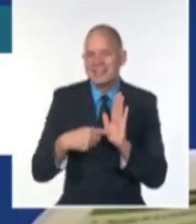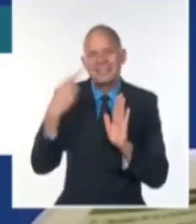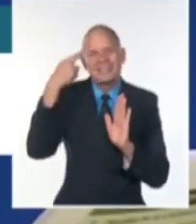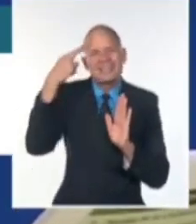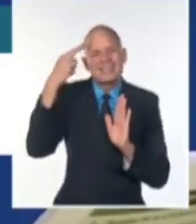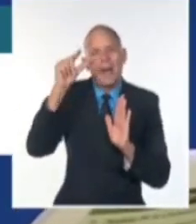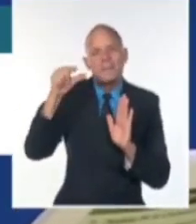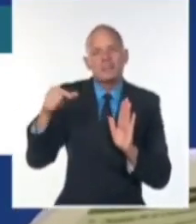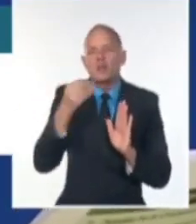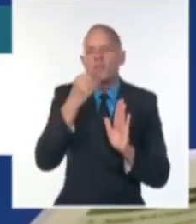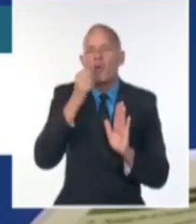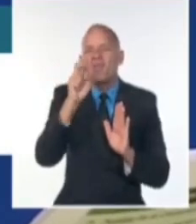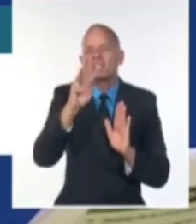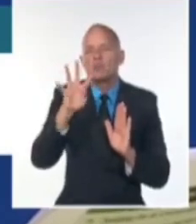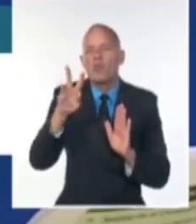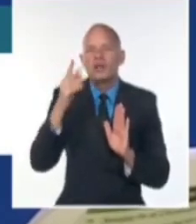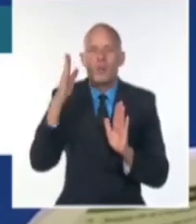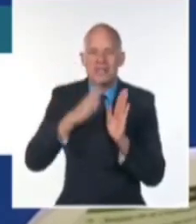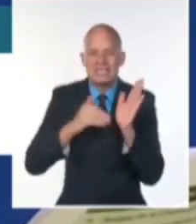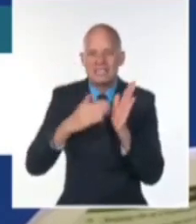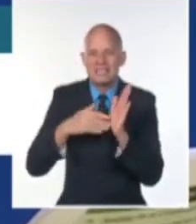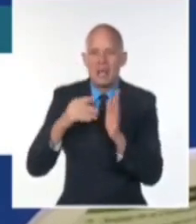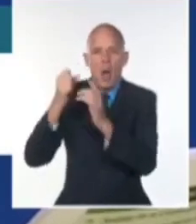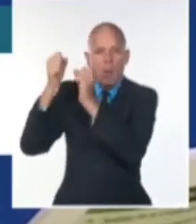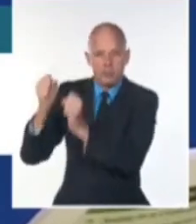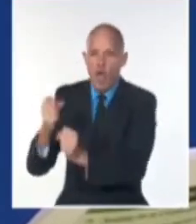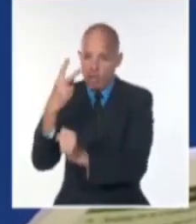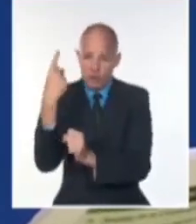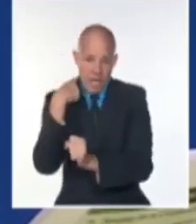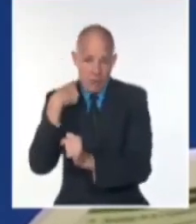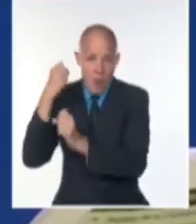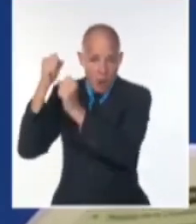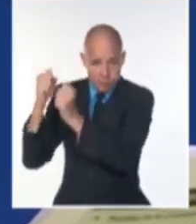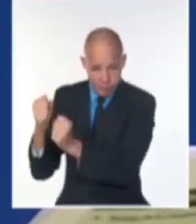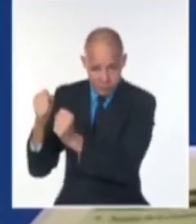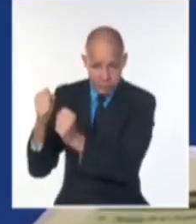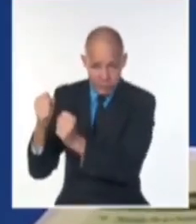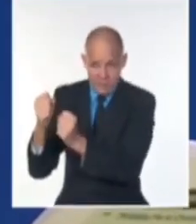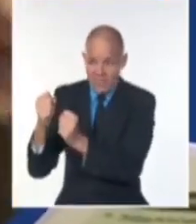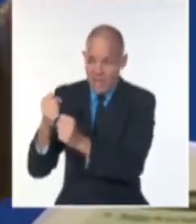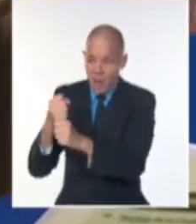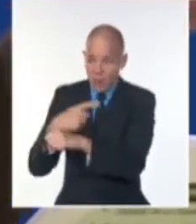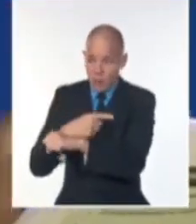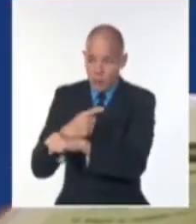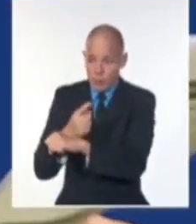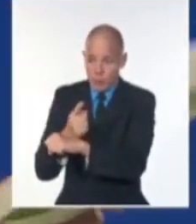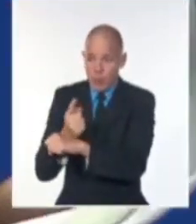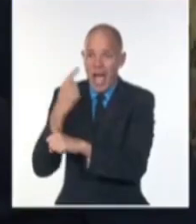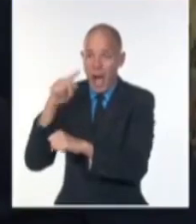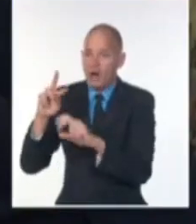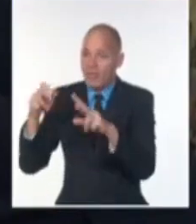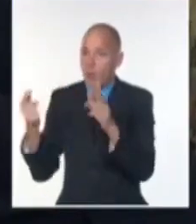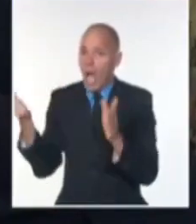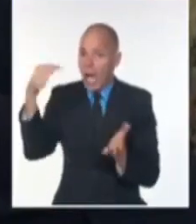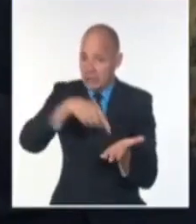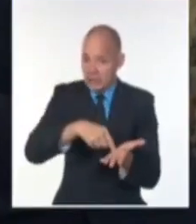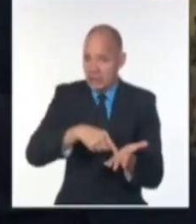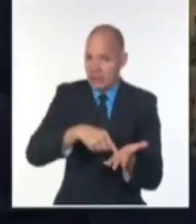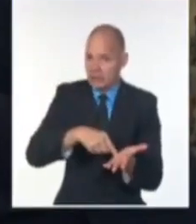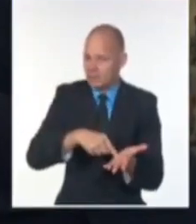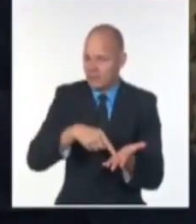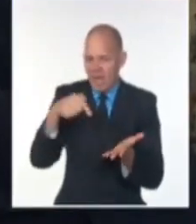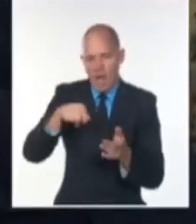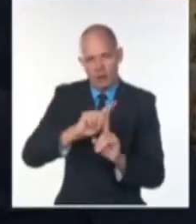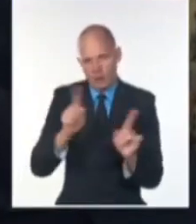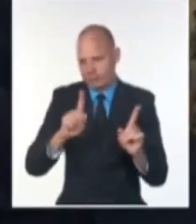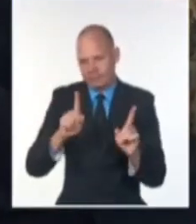autorizado a permanecer en el exterior, lo que detiene el incremento de la condición de emigrados. El jefe